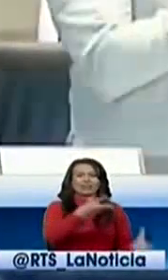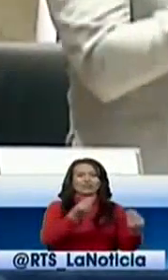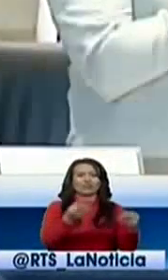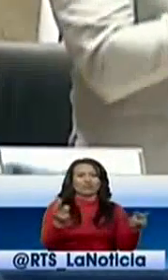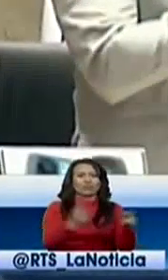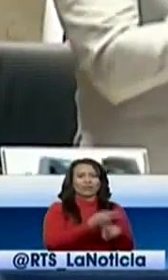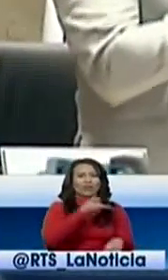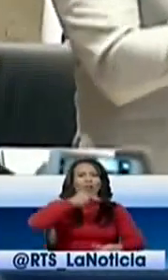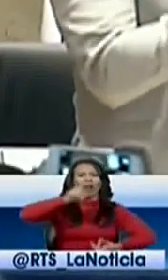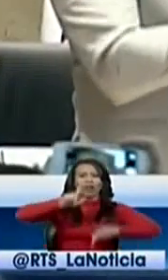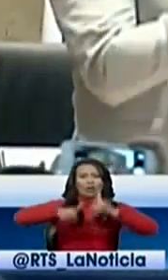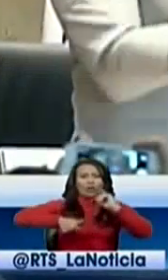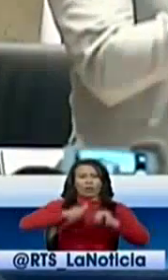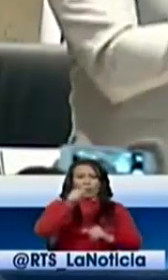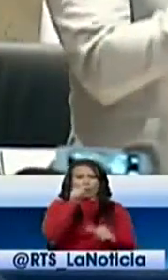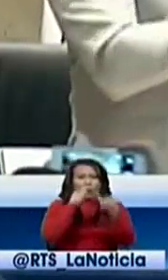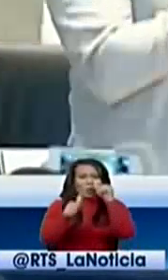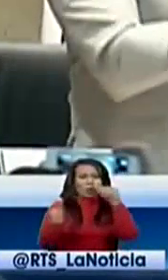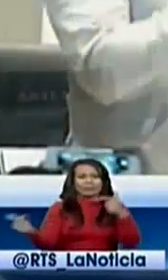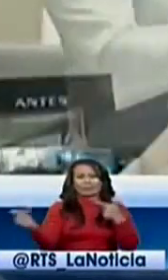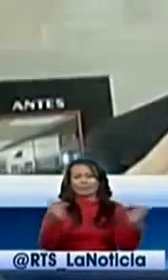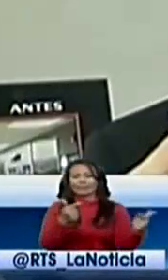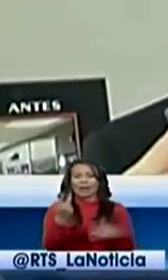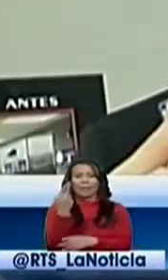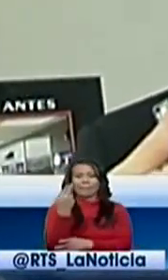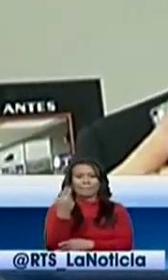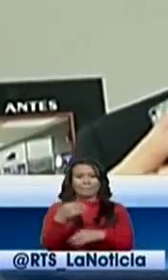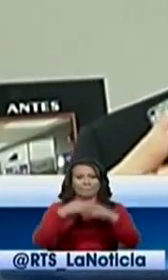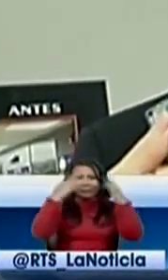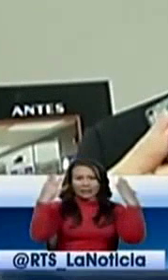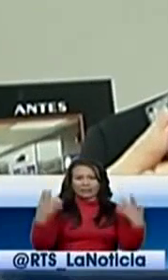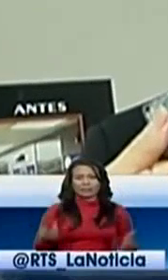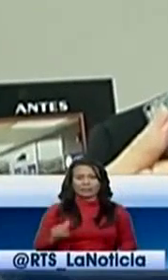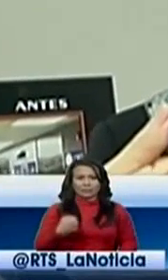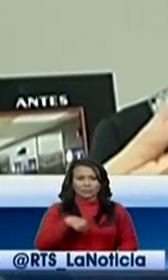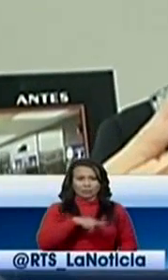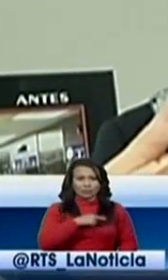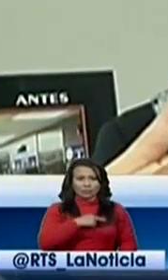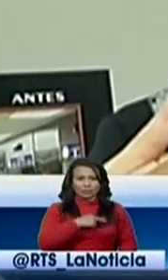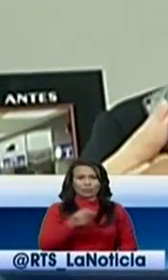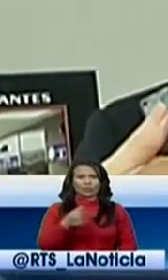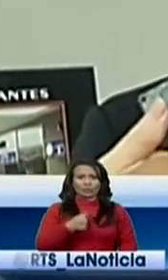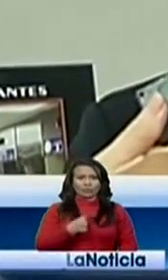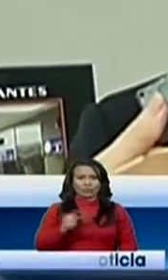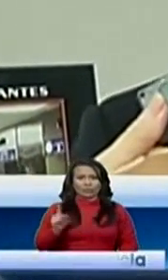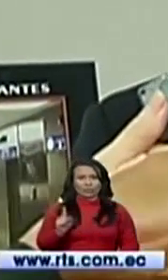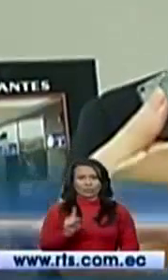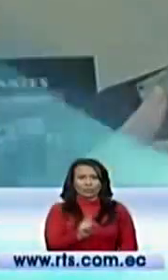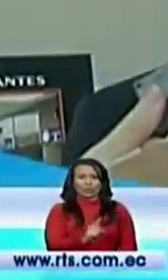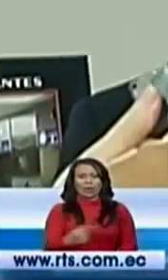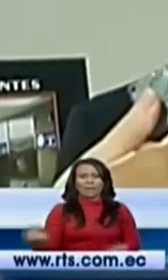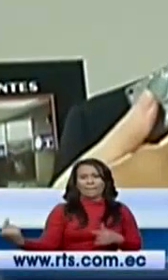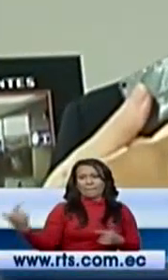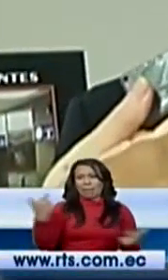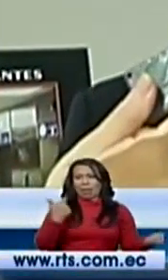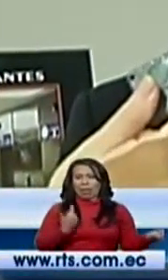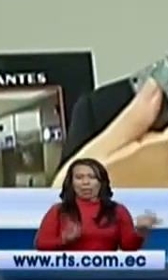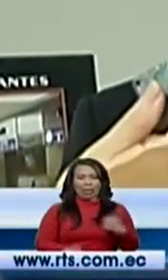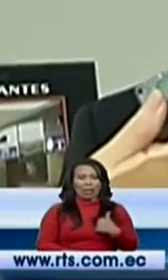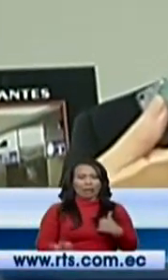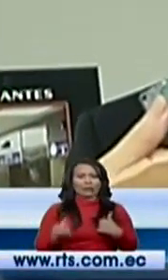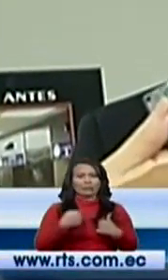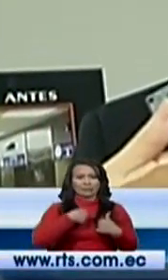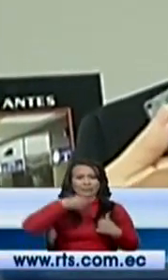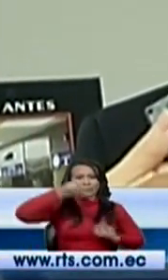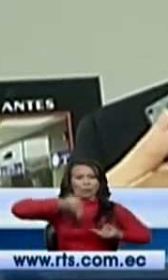drogas, que derivan en líos conyugales. Yo me voy a meter, entonces yo llevaría la peor parte. Entonces Justicia de Paz se